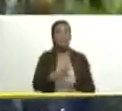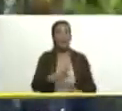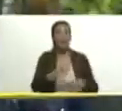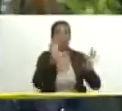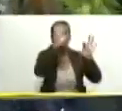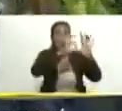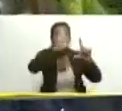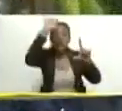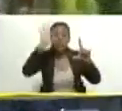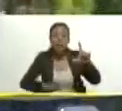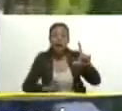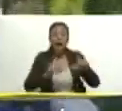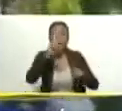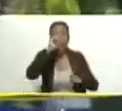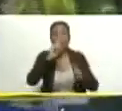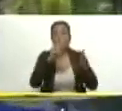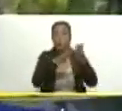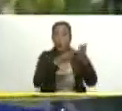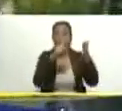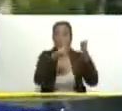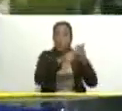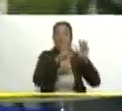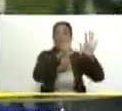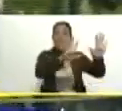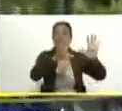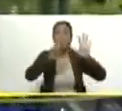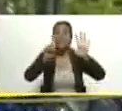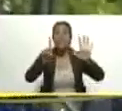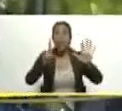cifra en el año 2016 de